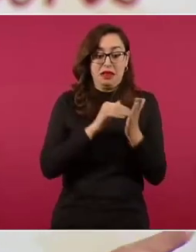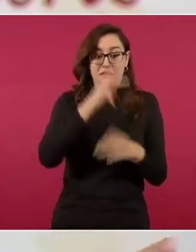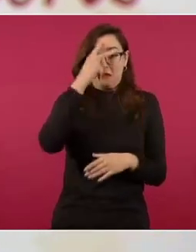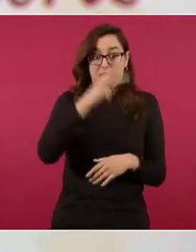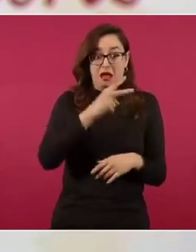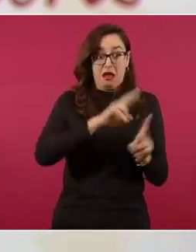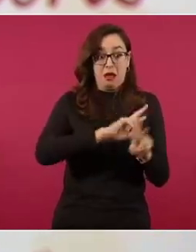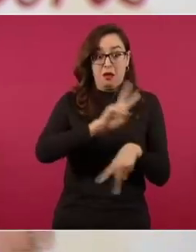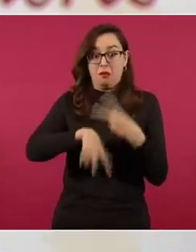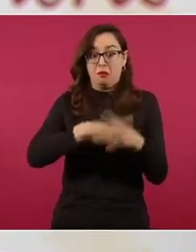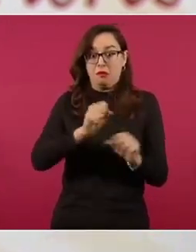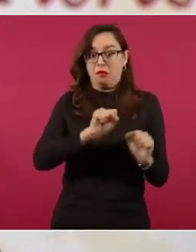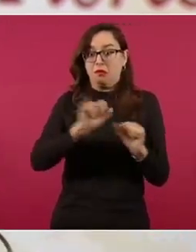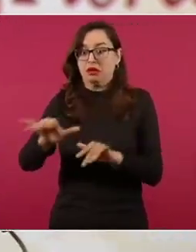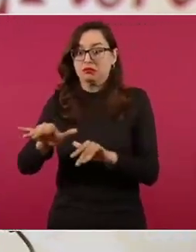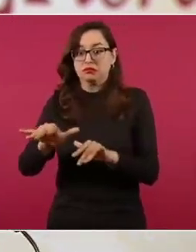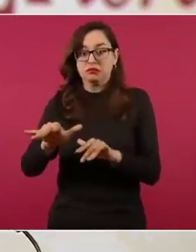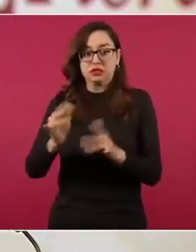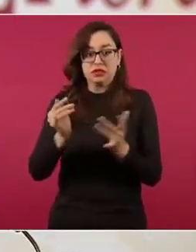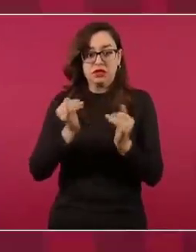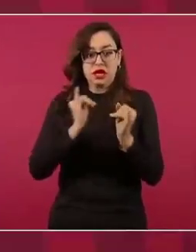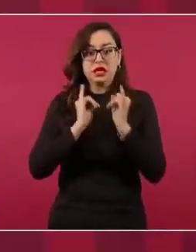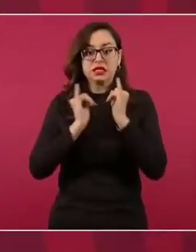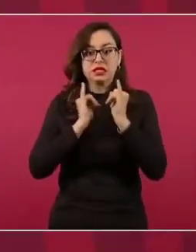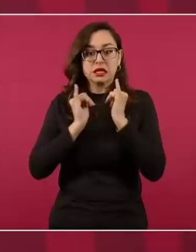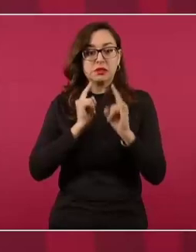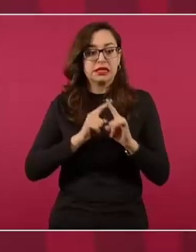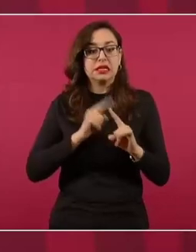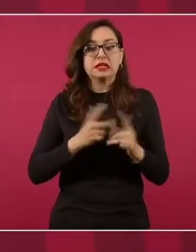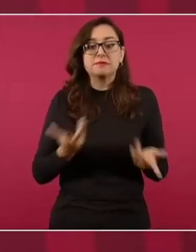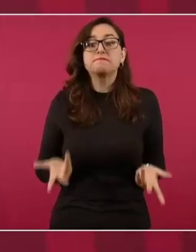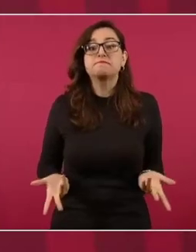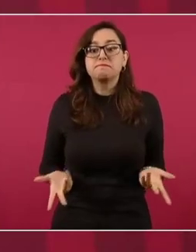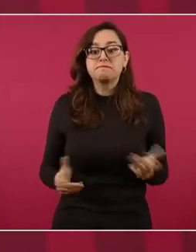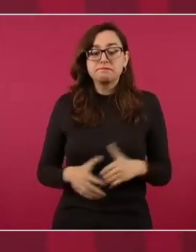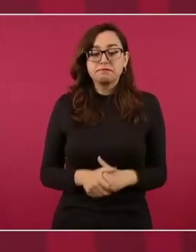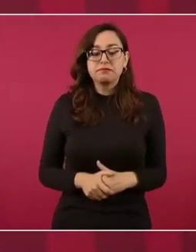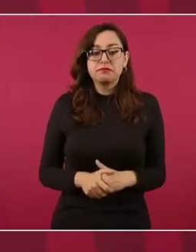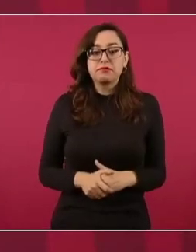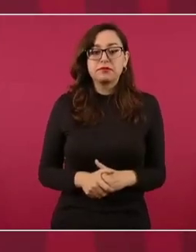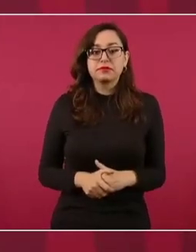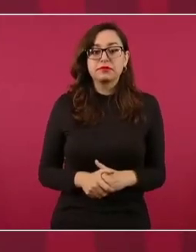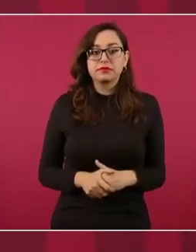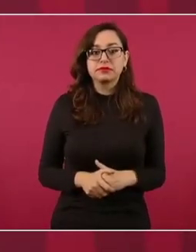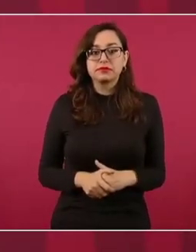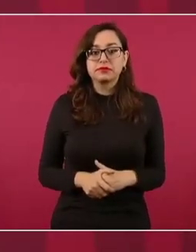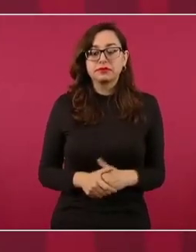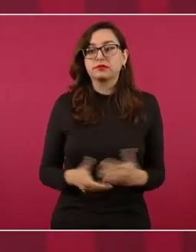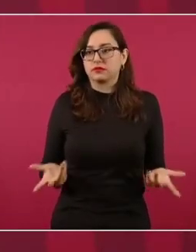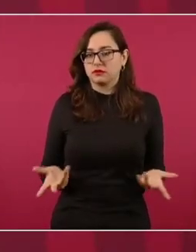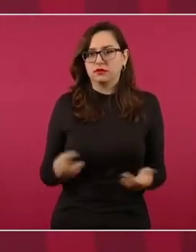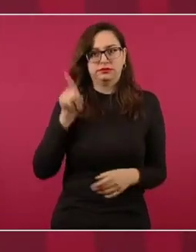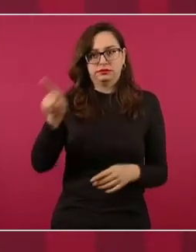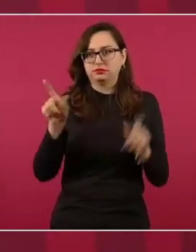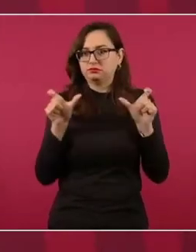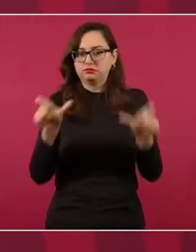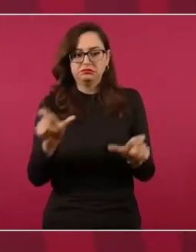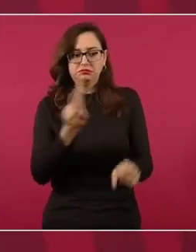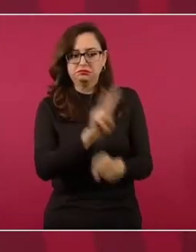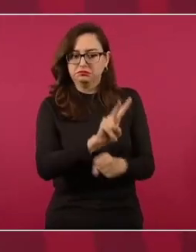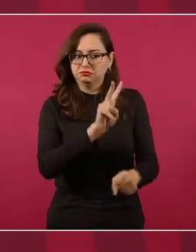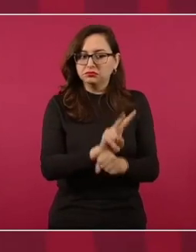¿Y a quién van a recurrir? Entonces, ¿qué vamos a hacer con los elementos? Van a estar junto con los de Qatar, que eso sí tienen la función de controlar los